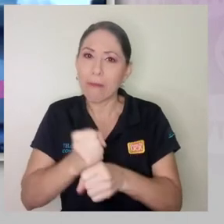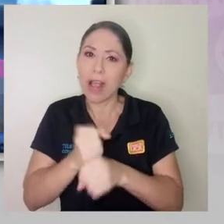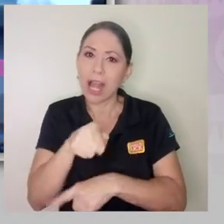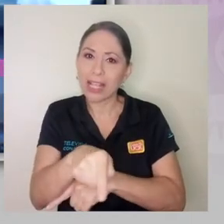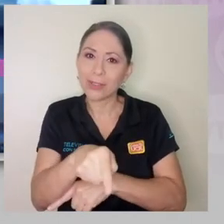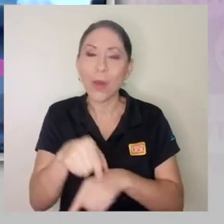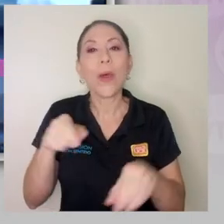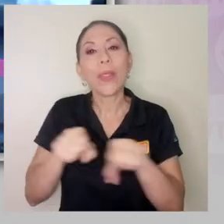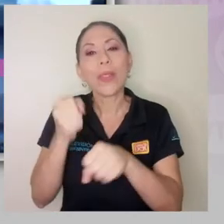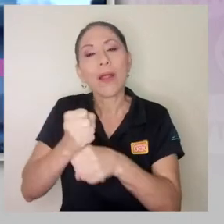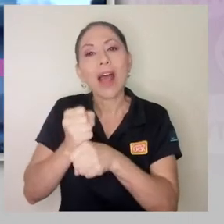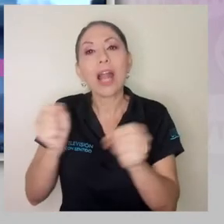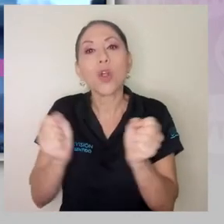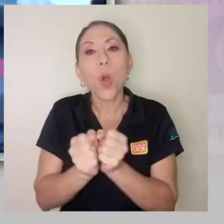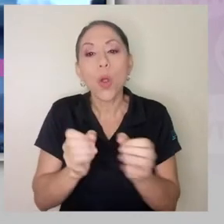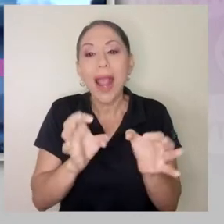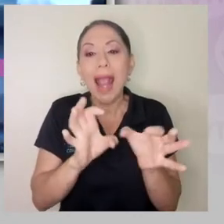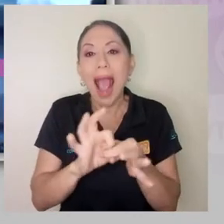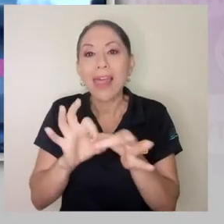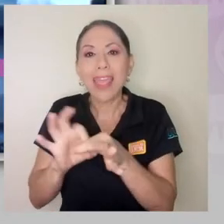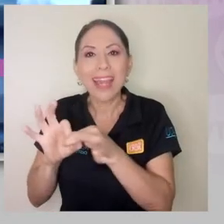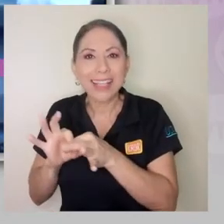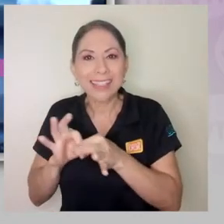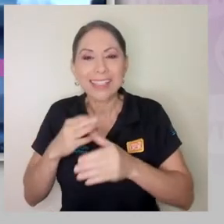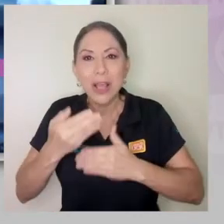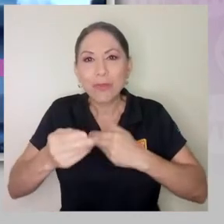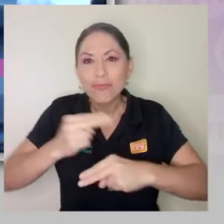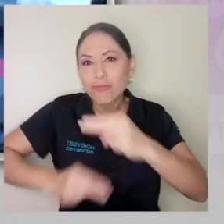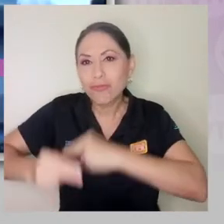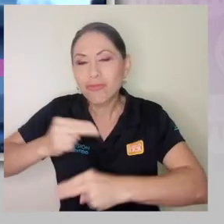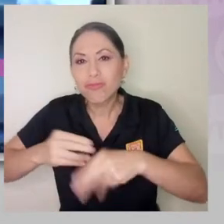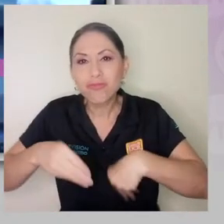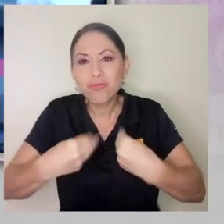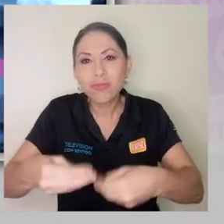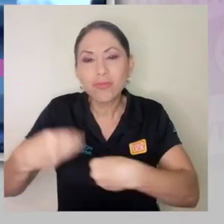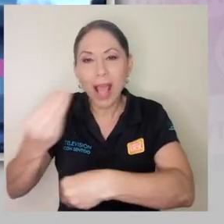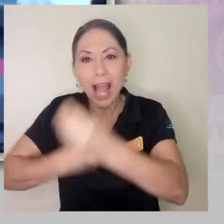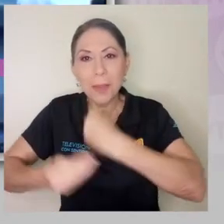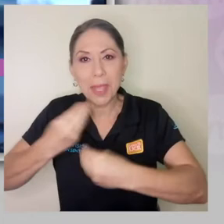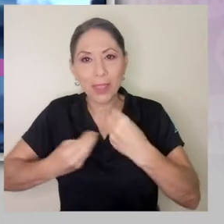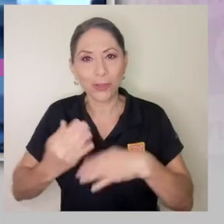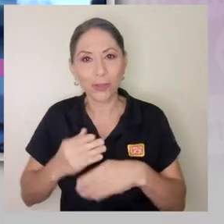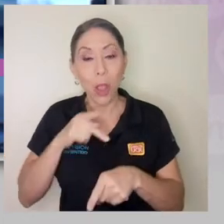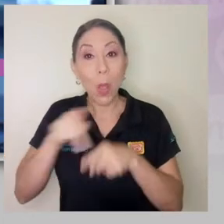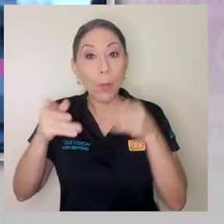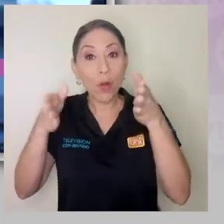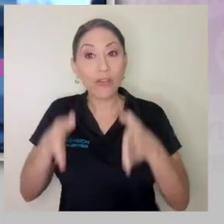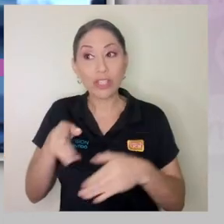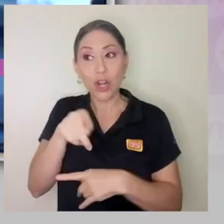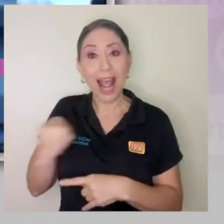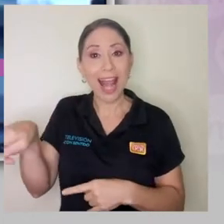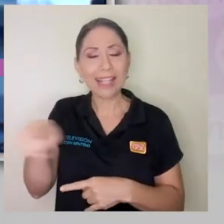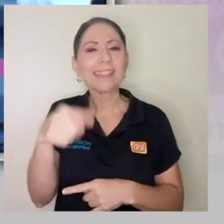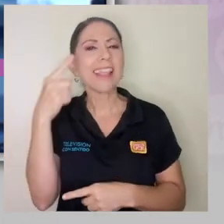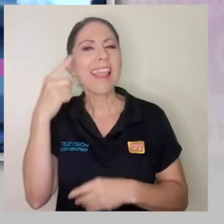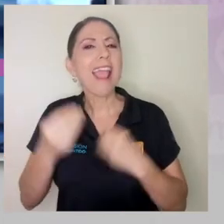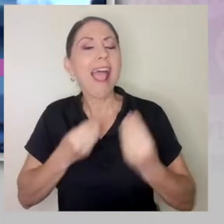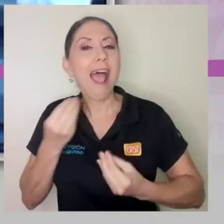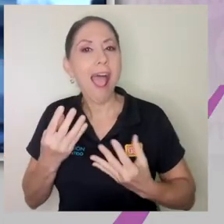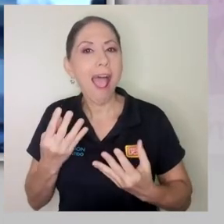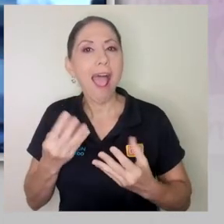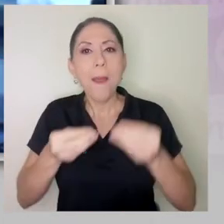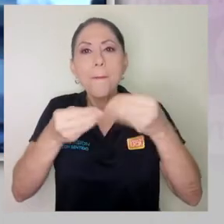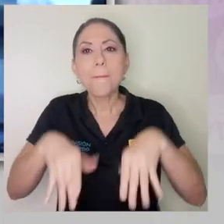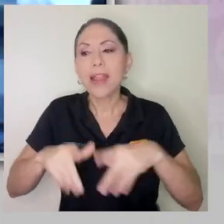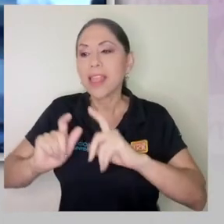alimentos. Y profesionales de esta rama, de hecho, lo que han venido respaldando es que la pérdida y el desperdicio de alimentos es, como quien dice,